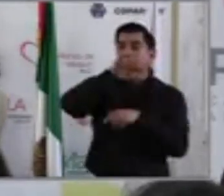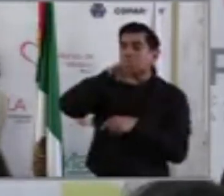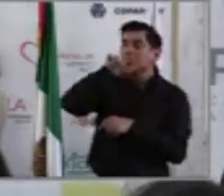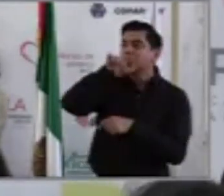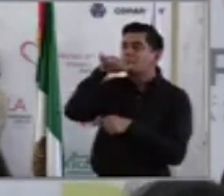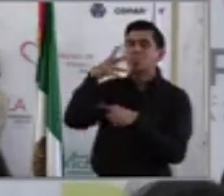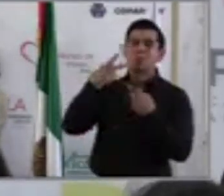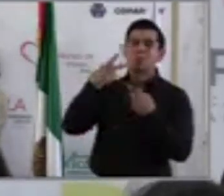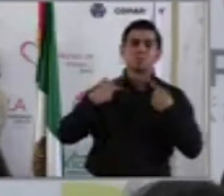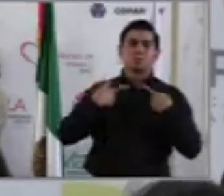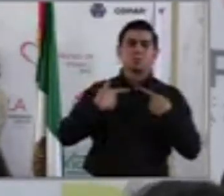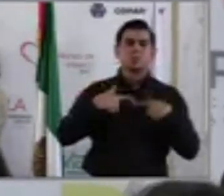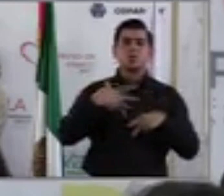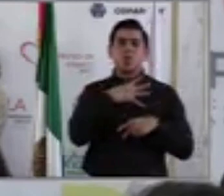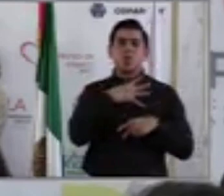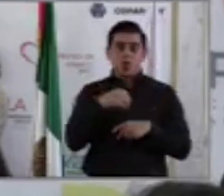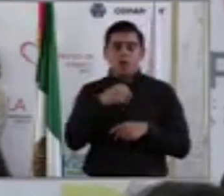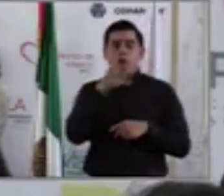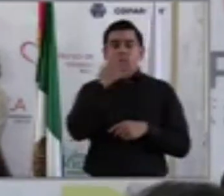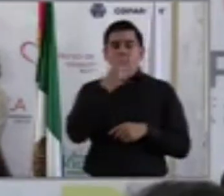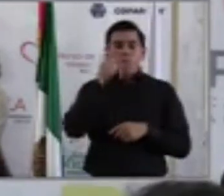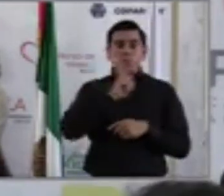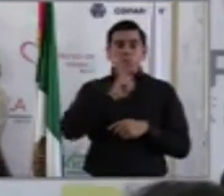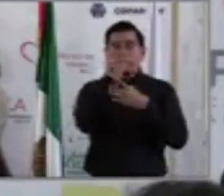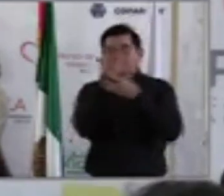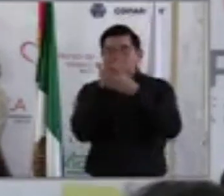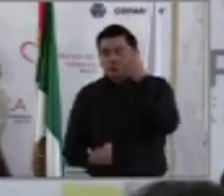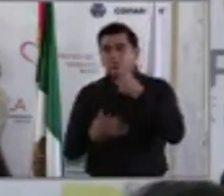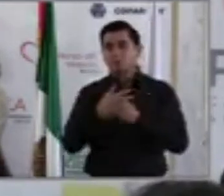sus hijas y a sus hijos. Por eso,